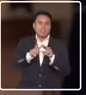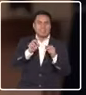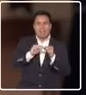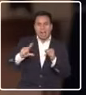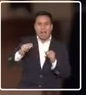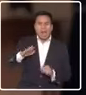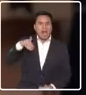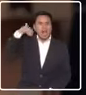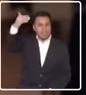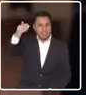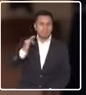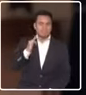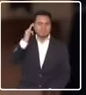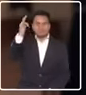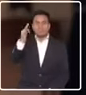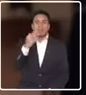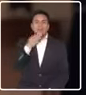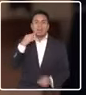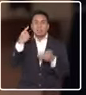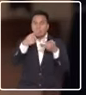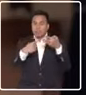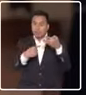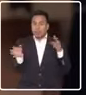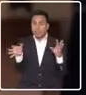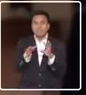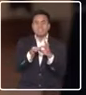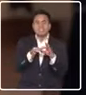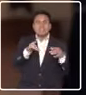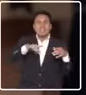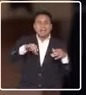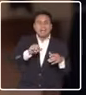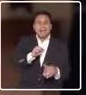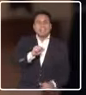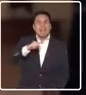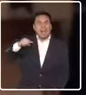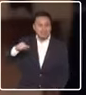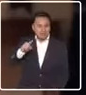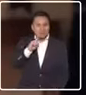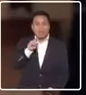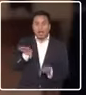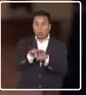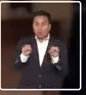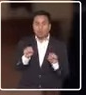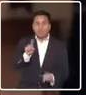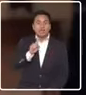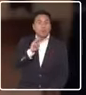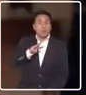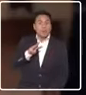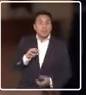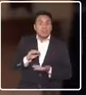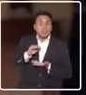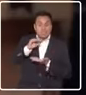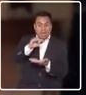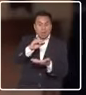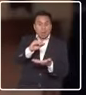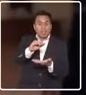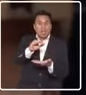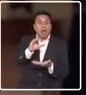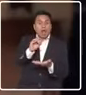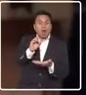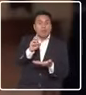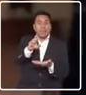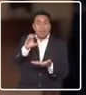aquí en adelante además de los elementos vinculados a saler de atacama este acuerdo Establece que ese qm transferirá en propiedad a